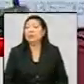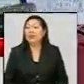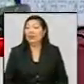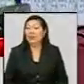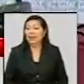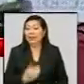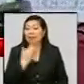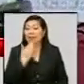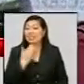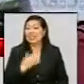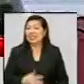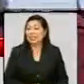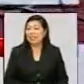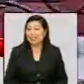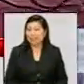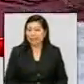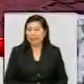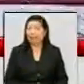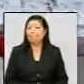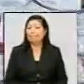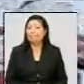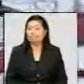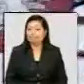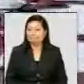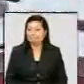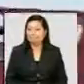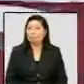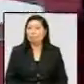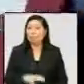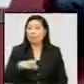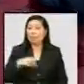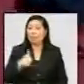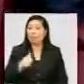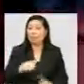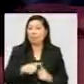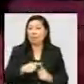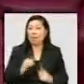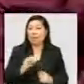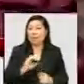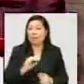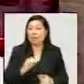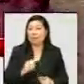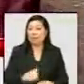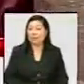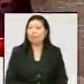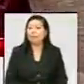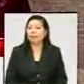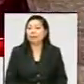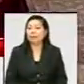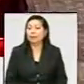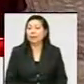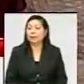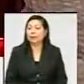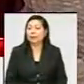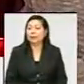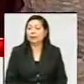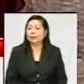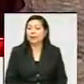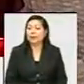Gracias. Muy bien, agradecemos la participación de la señora Patricia Valdivia Jaimes.